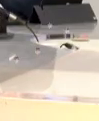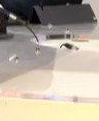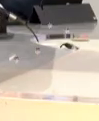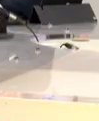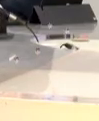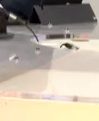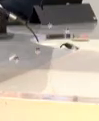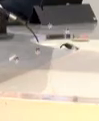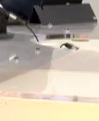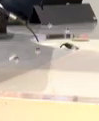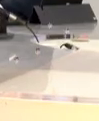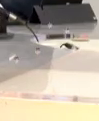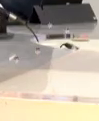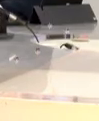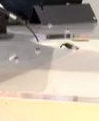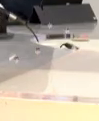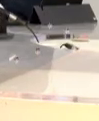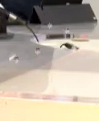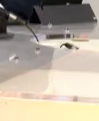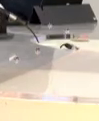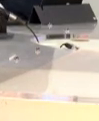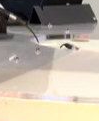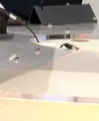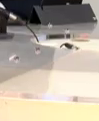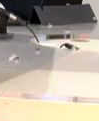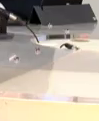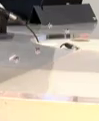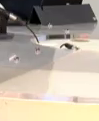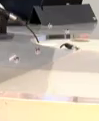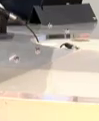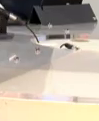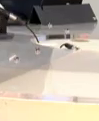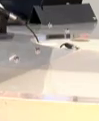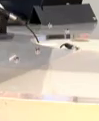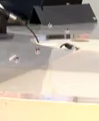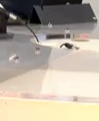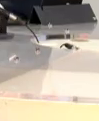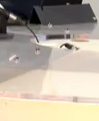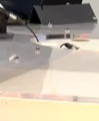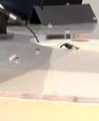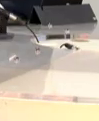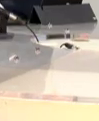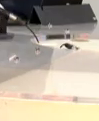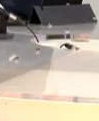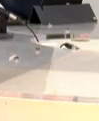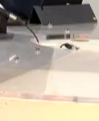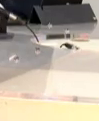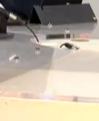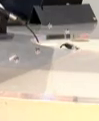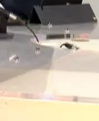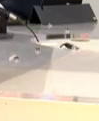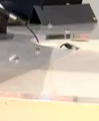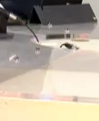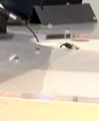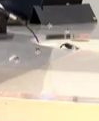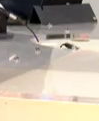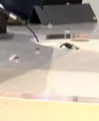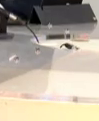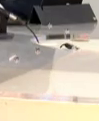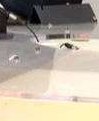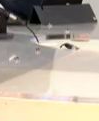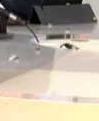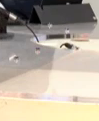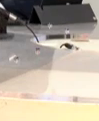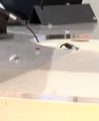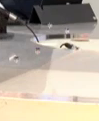tan agresiva de Estados Unidos, pero por ejemplo hay otros como el proyecto de la ruta de